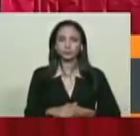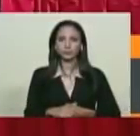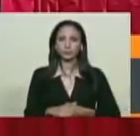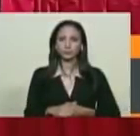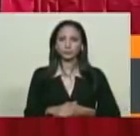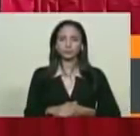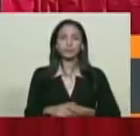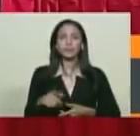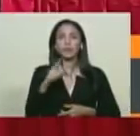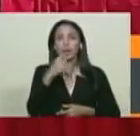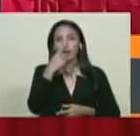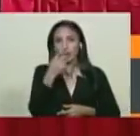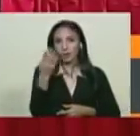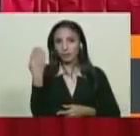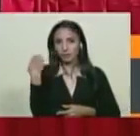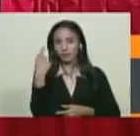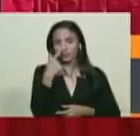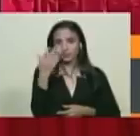Ayer